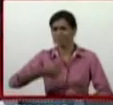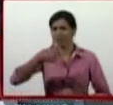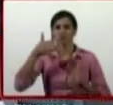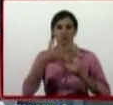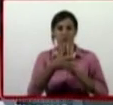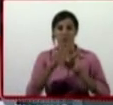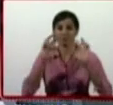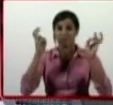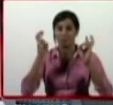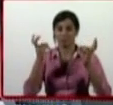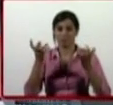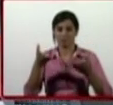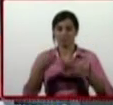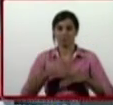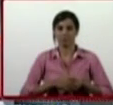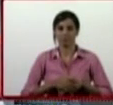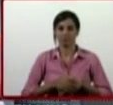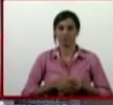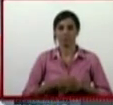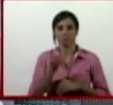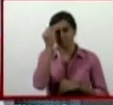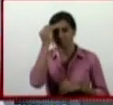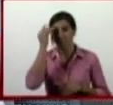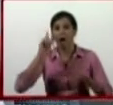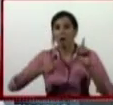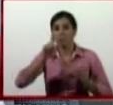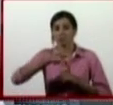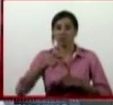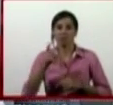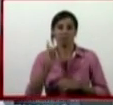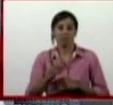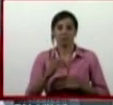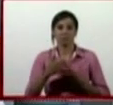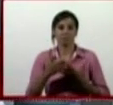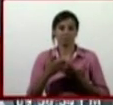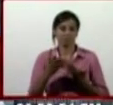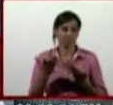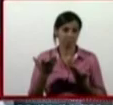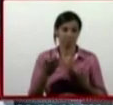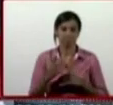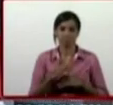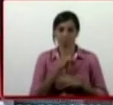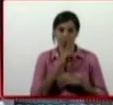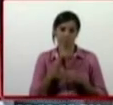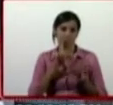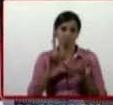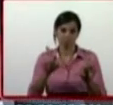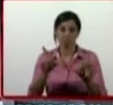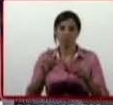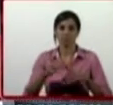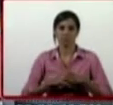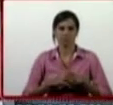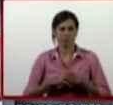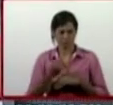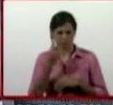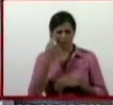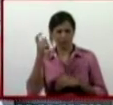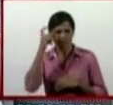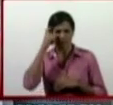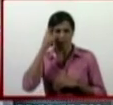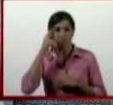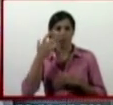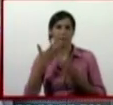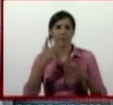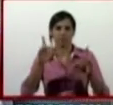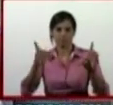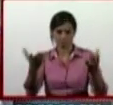Me imagino que alguien debería ser un titular para alguien. Bueno, ustedes van a ver el día que a mí me den ese premio aquí en